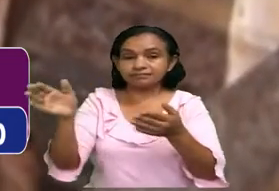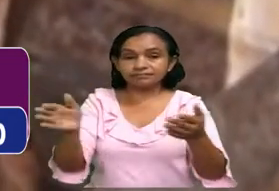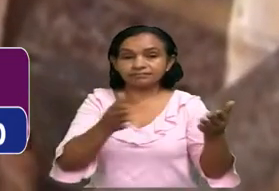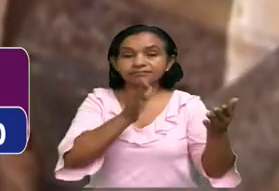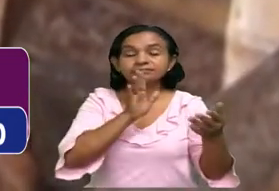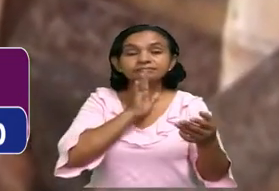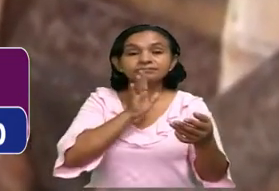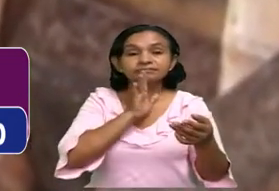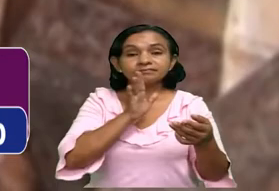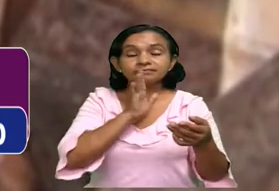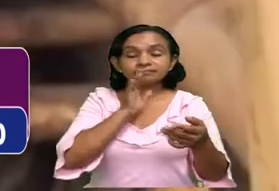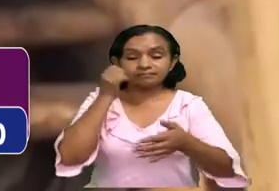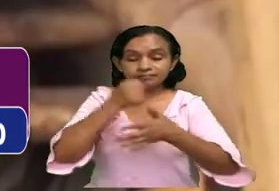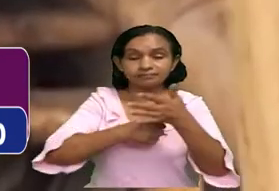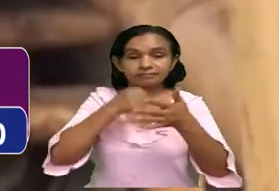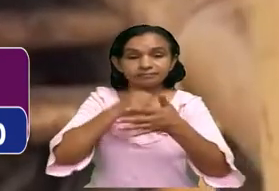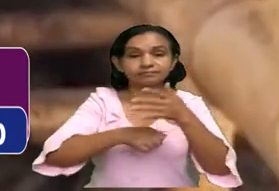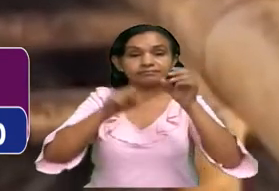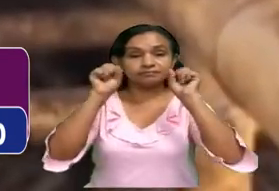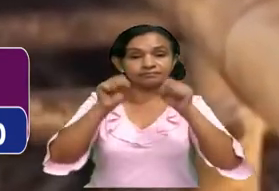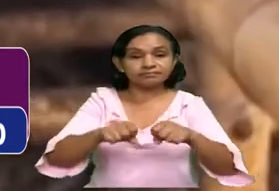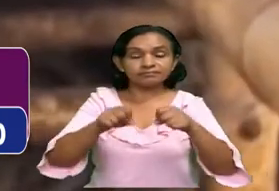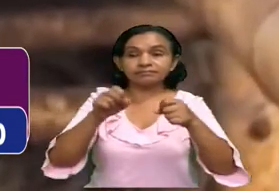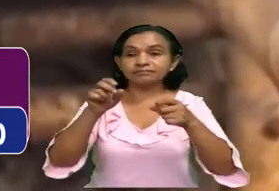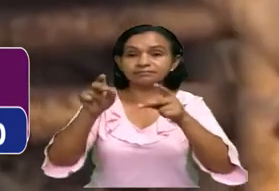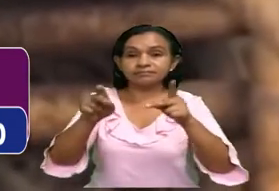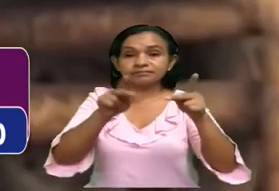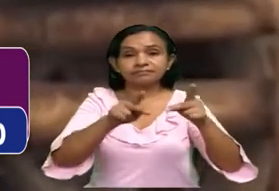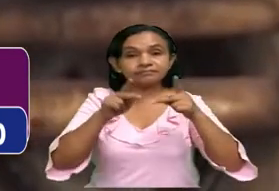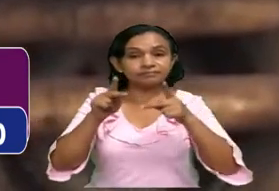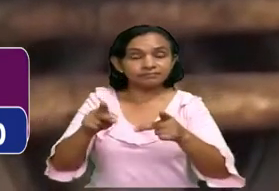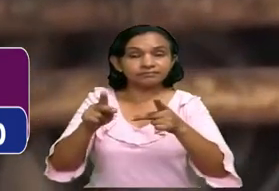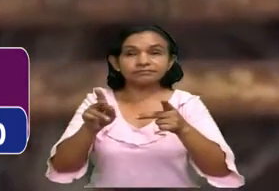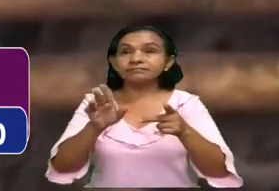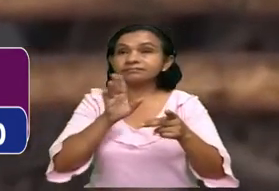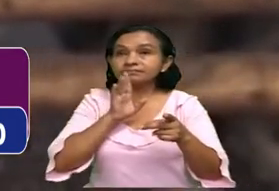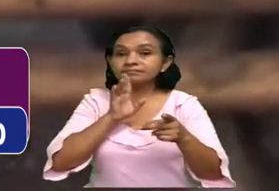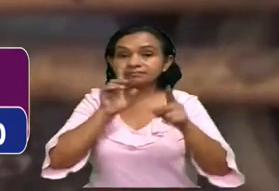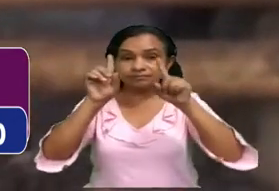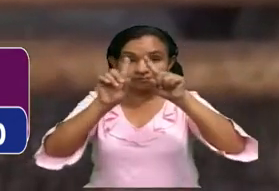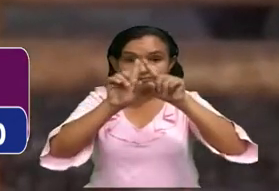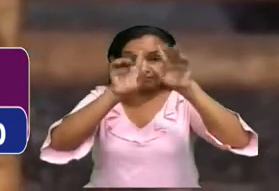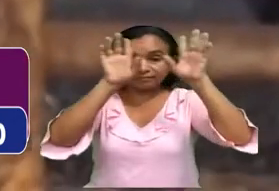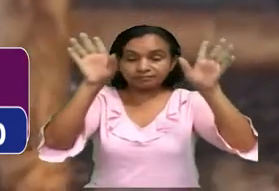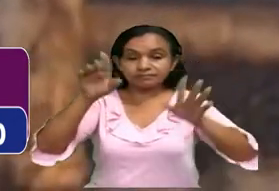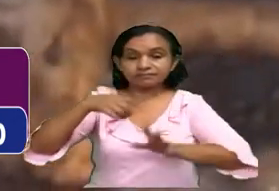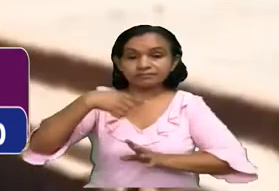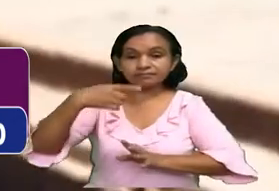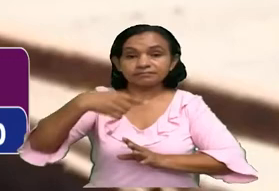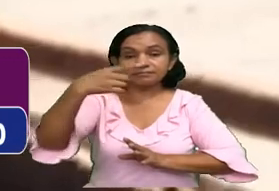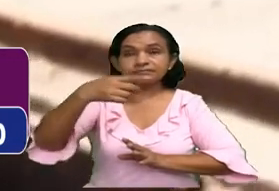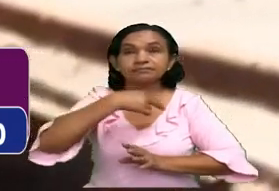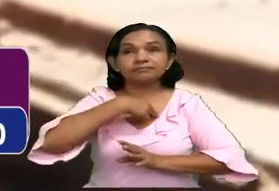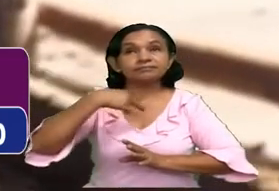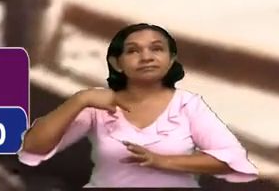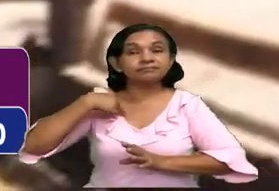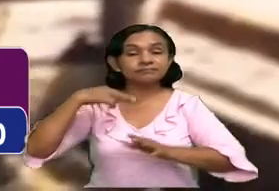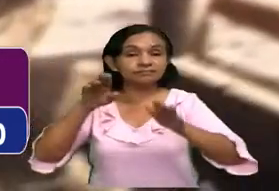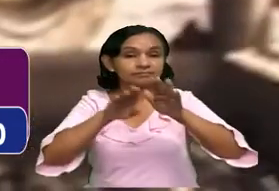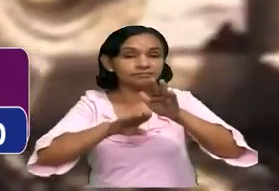habla de fortalecer las capacidades de los productores. Entonces, estamos claros que cada día los productores requerimos